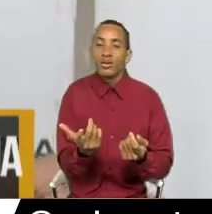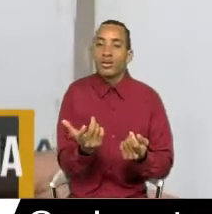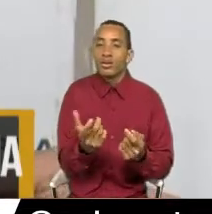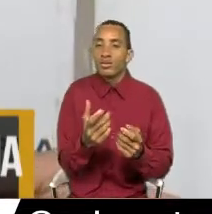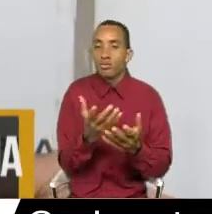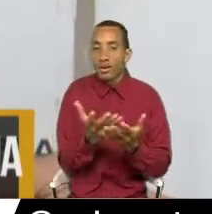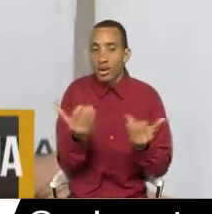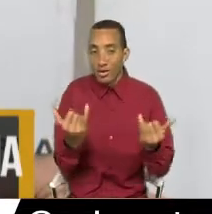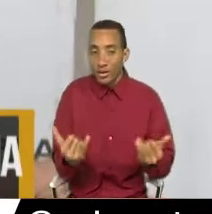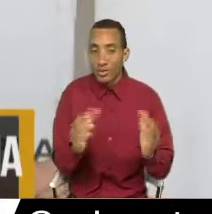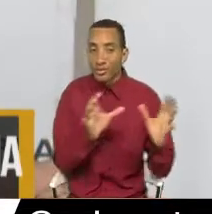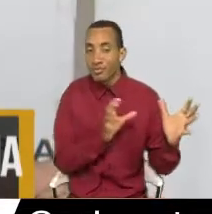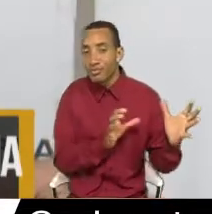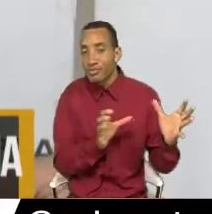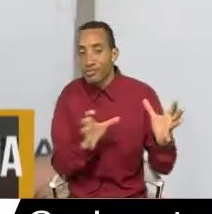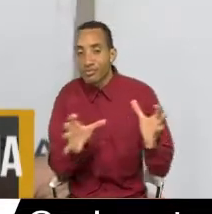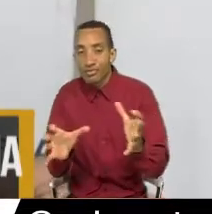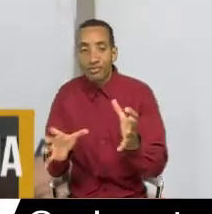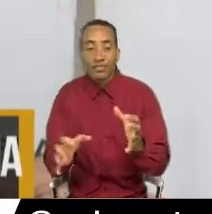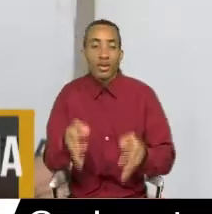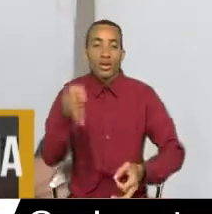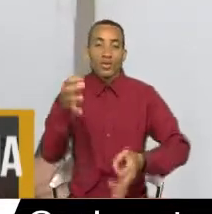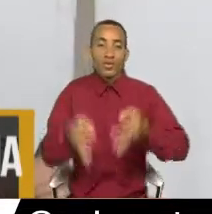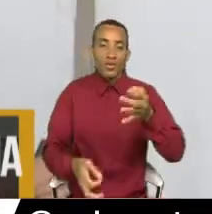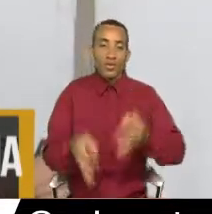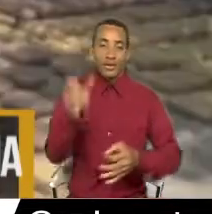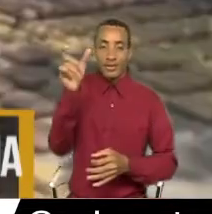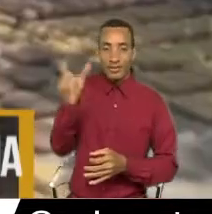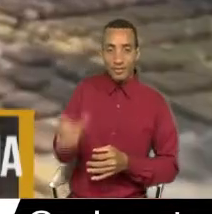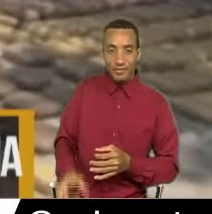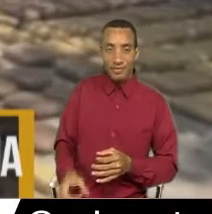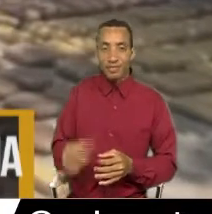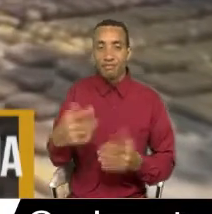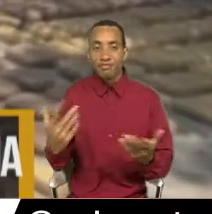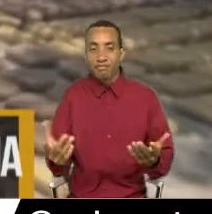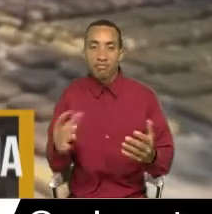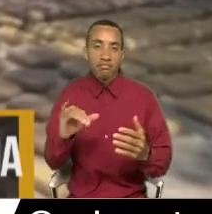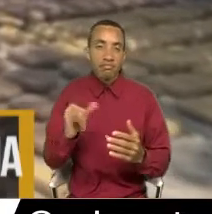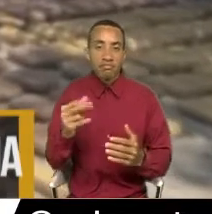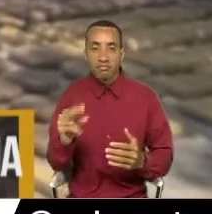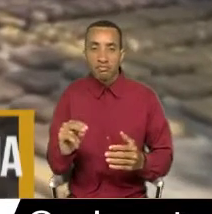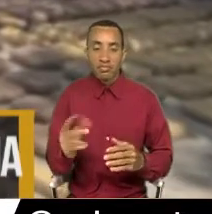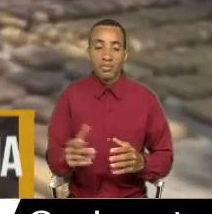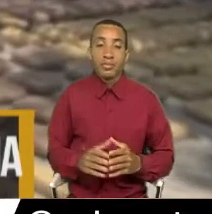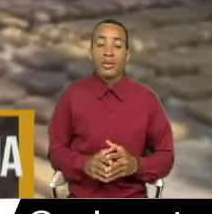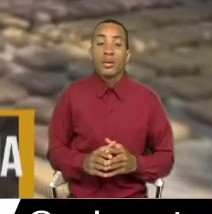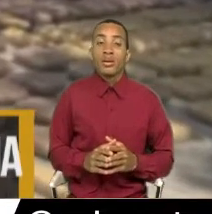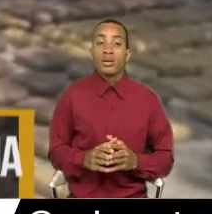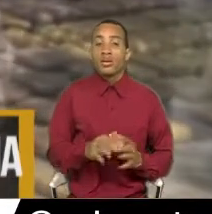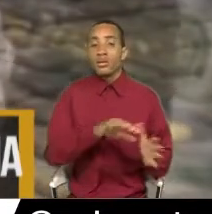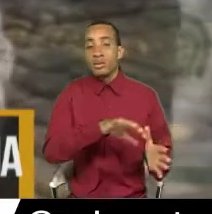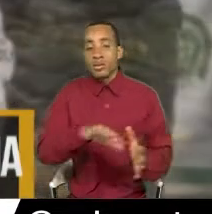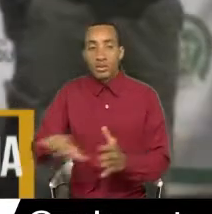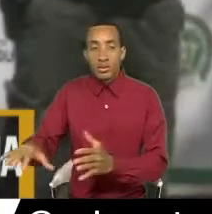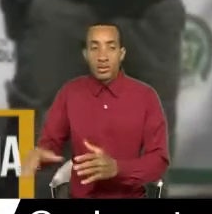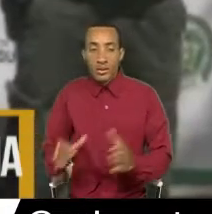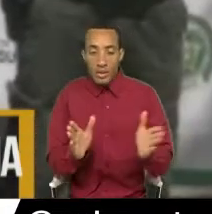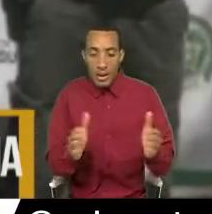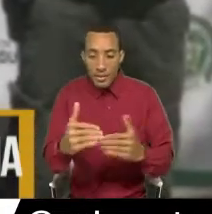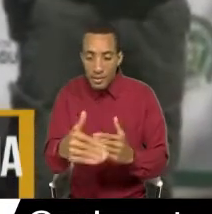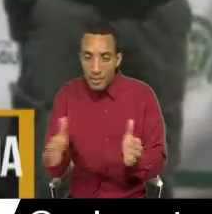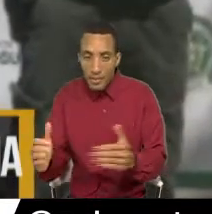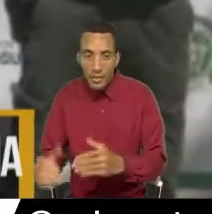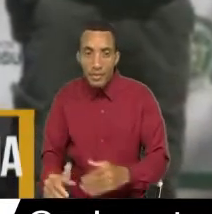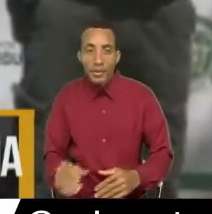fueron presentados al juez control de garantías para que les defina su situación jurídica. Las 26 pacas del narcótico y las dos personas detenidas